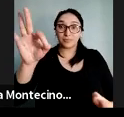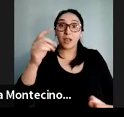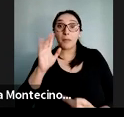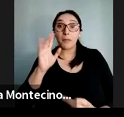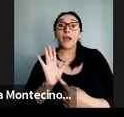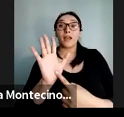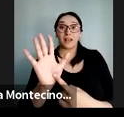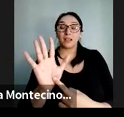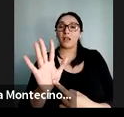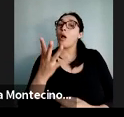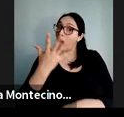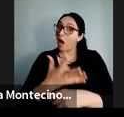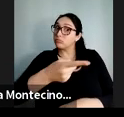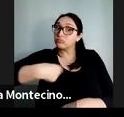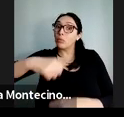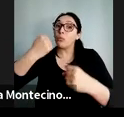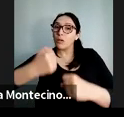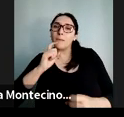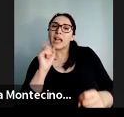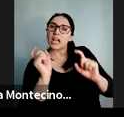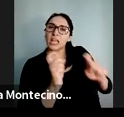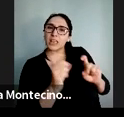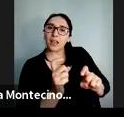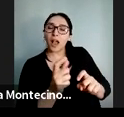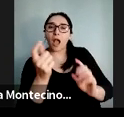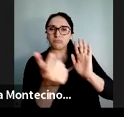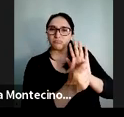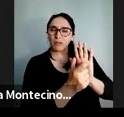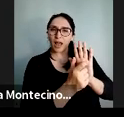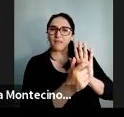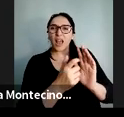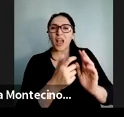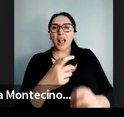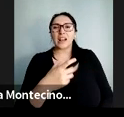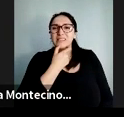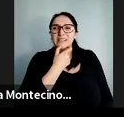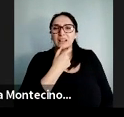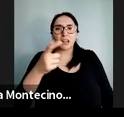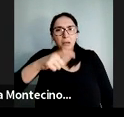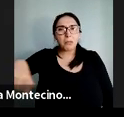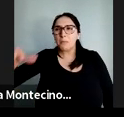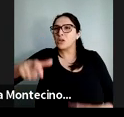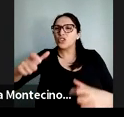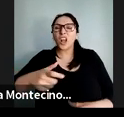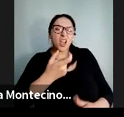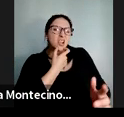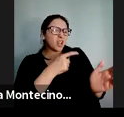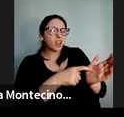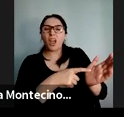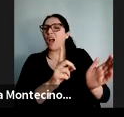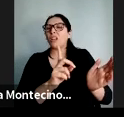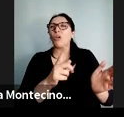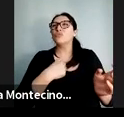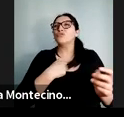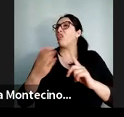a los términos anglosajones en el fondo, que lo que hacen es que muchas personas no se identifiquen con ellos cuando escuchan